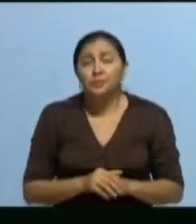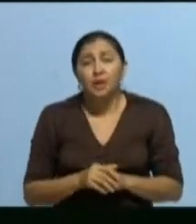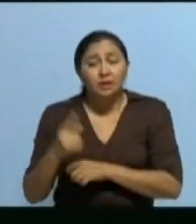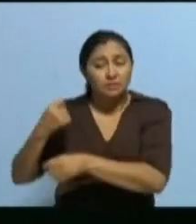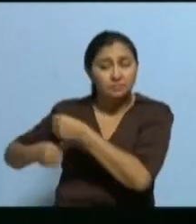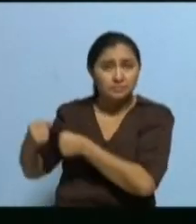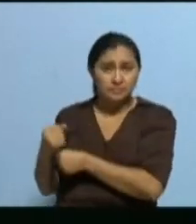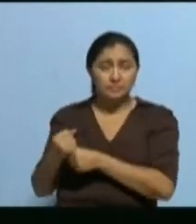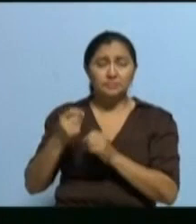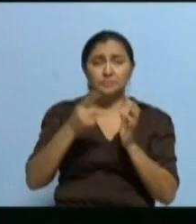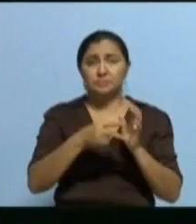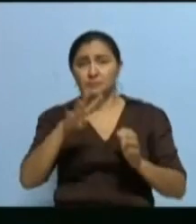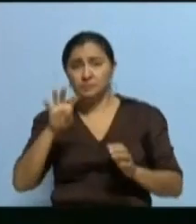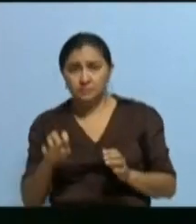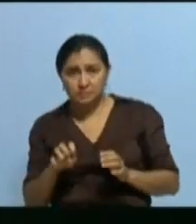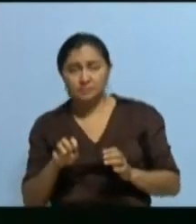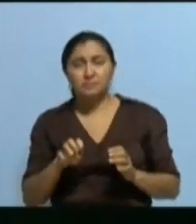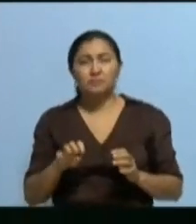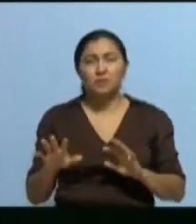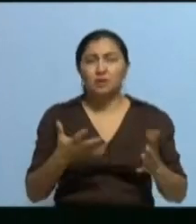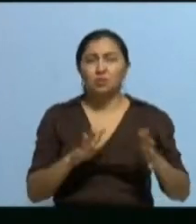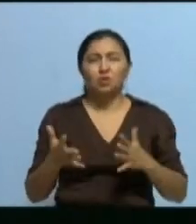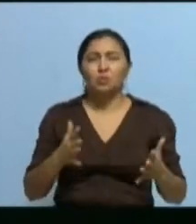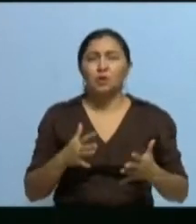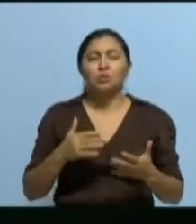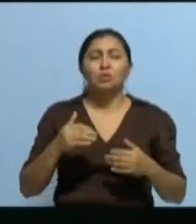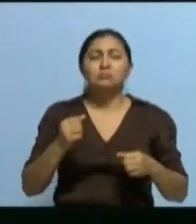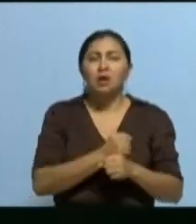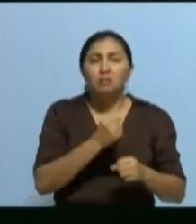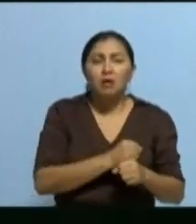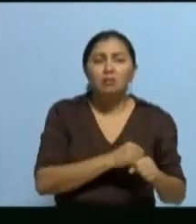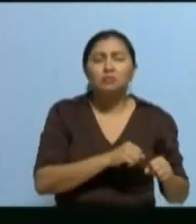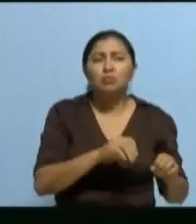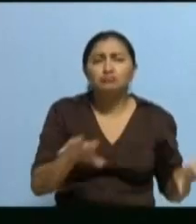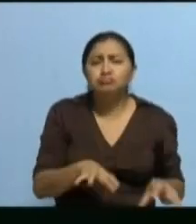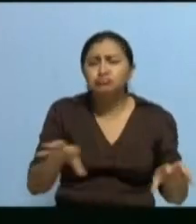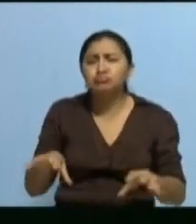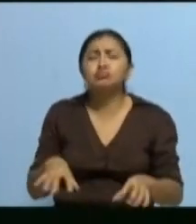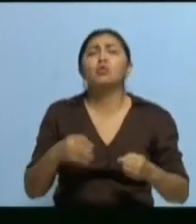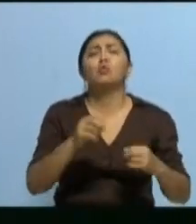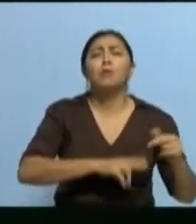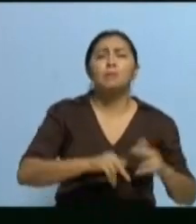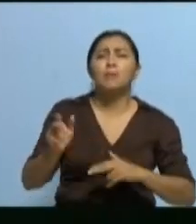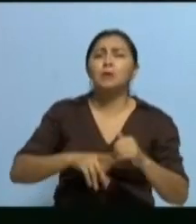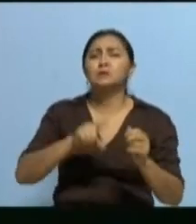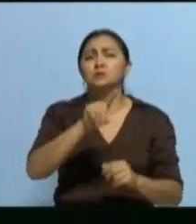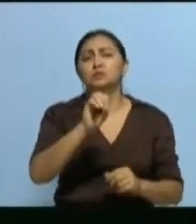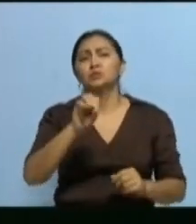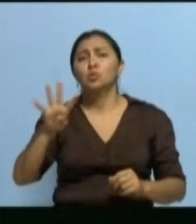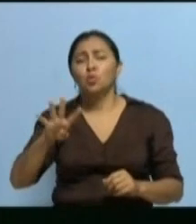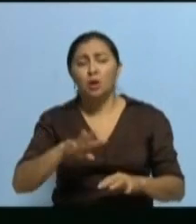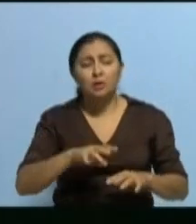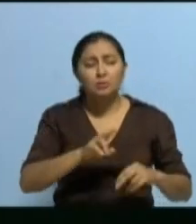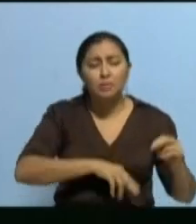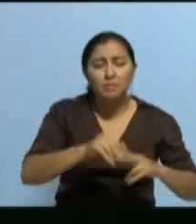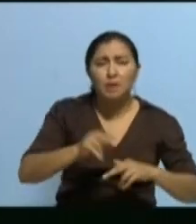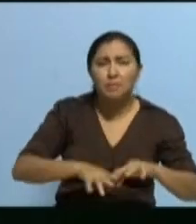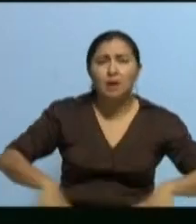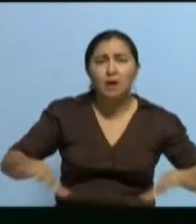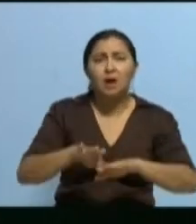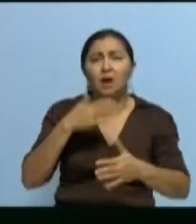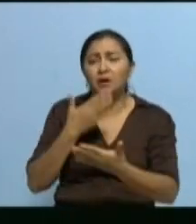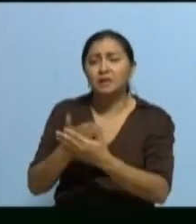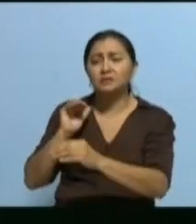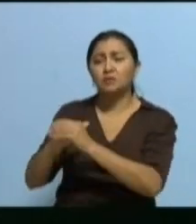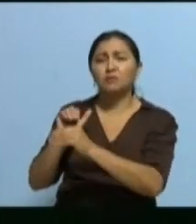año 2019, se llevaron a cabo 104 obras en Santa Marta y su zona rural a través de estos fondos.